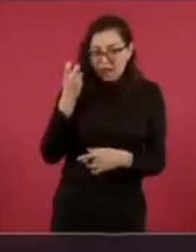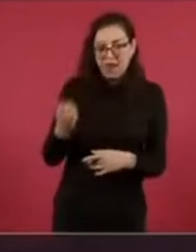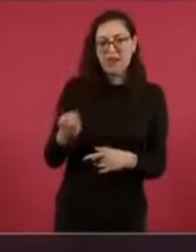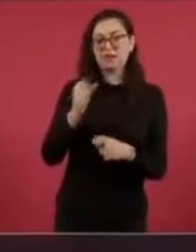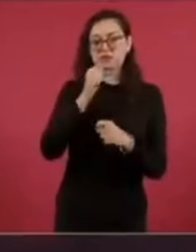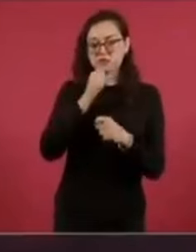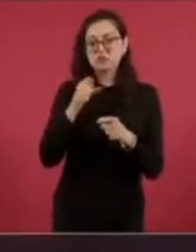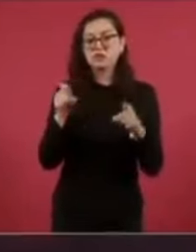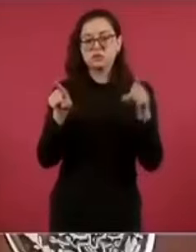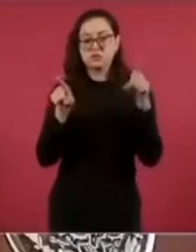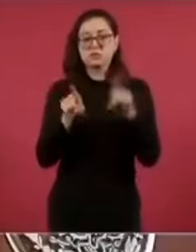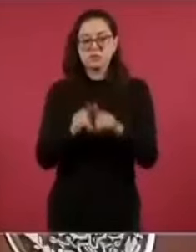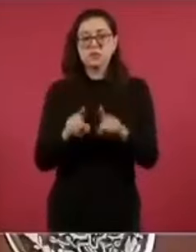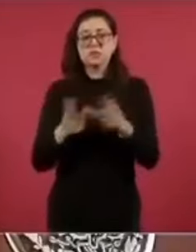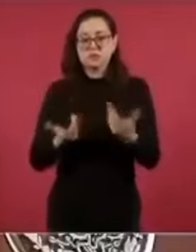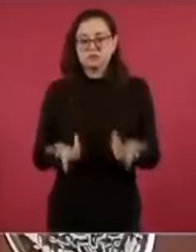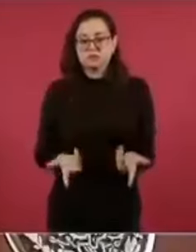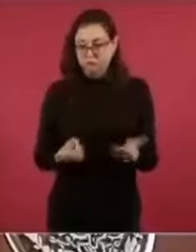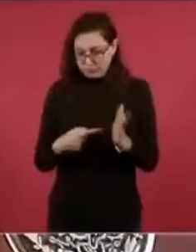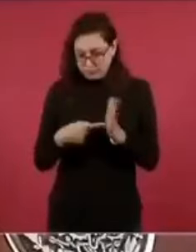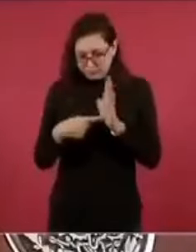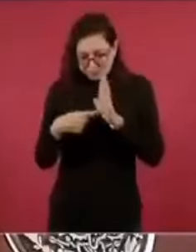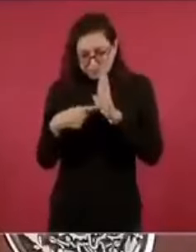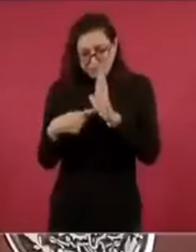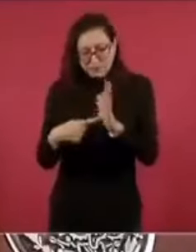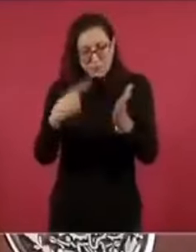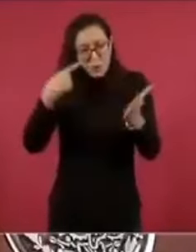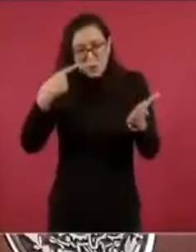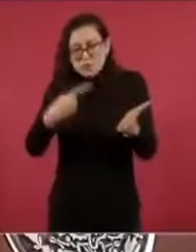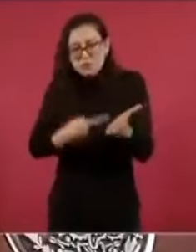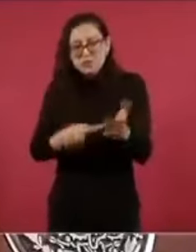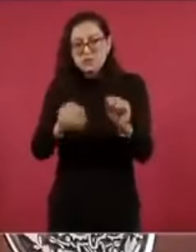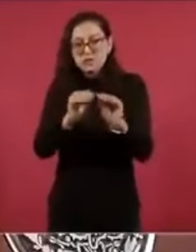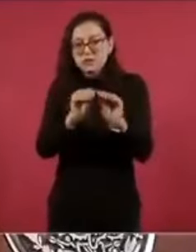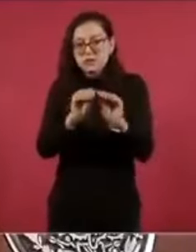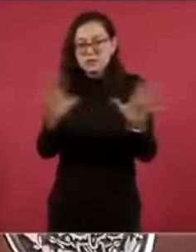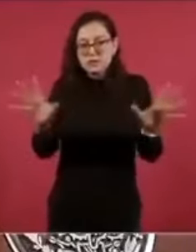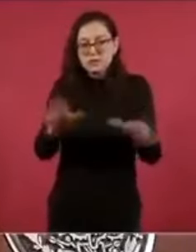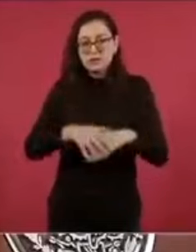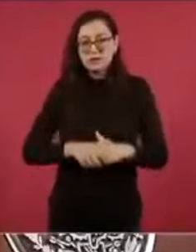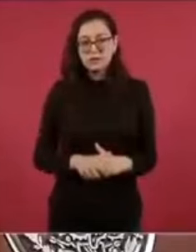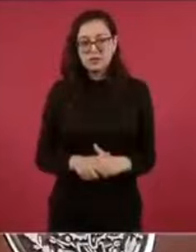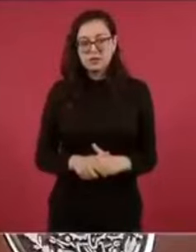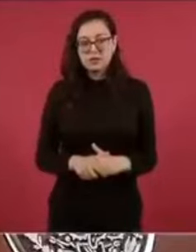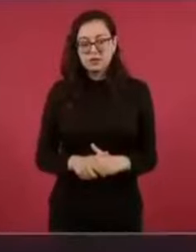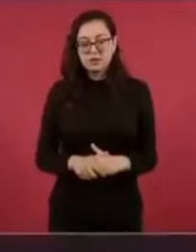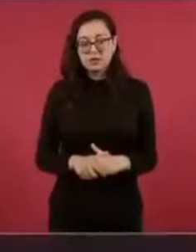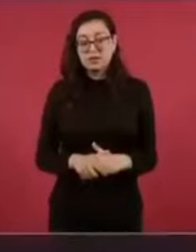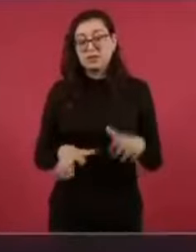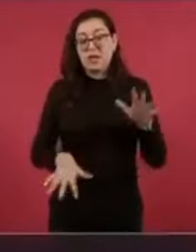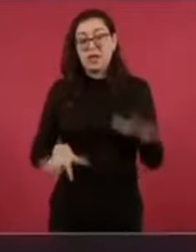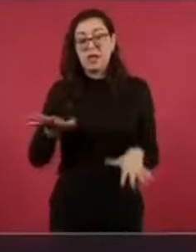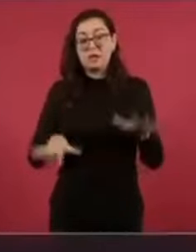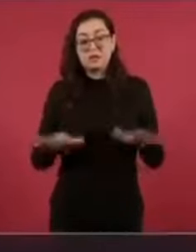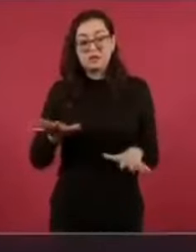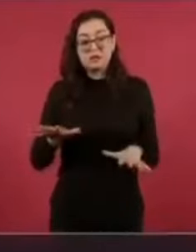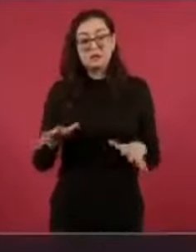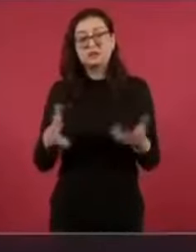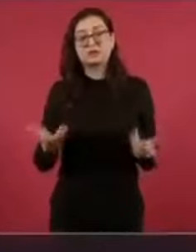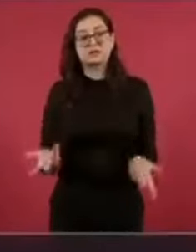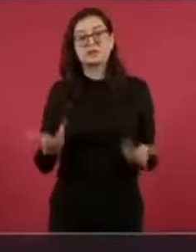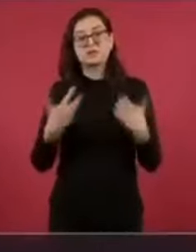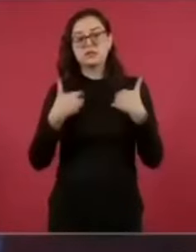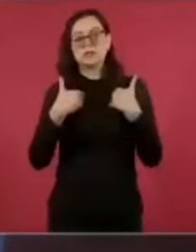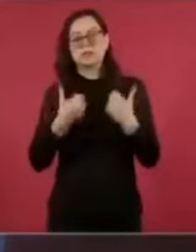muy preciso contundente porque le cuesta en términos reales menos